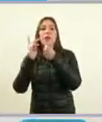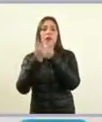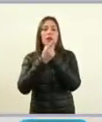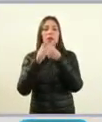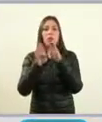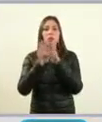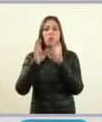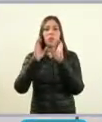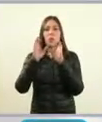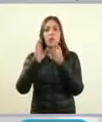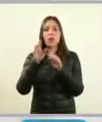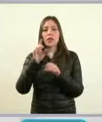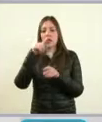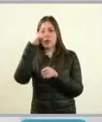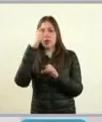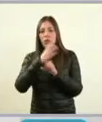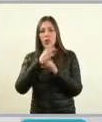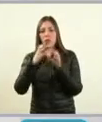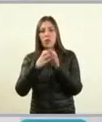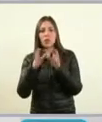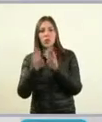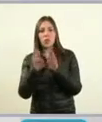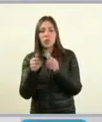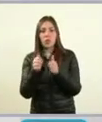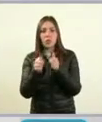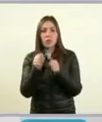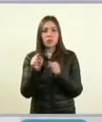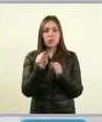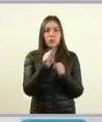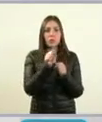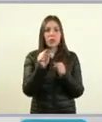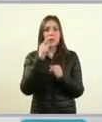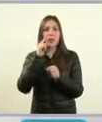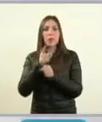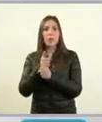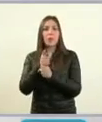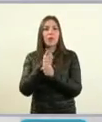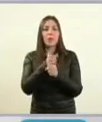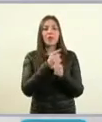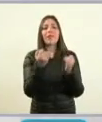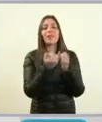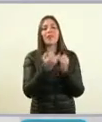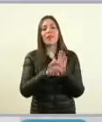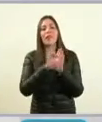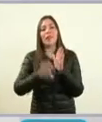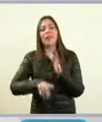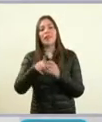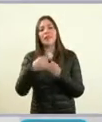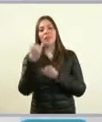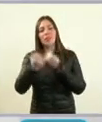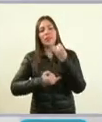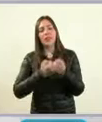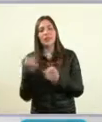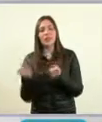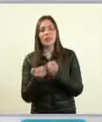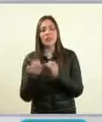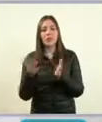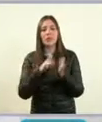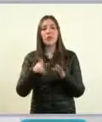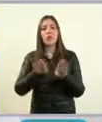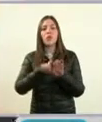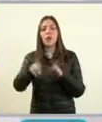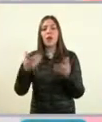muy sencillamente alguna cosita para disparar. Bueno, estos juegos son muy del estilo por un lado y por el otro, a partir de que tú armas